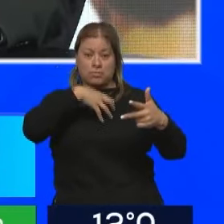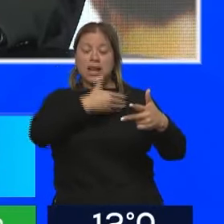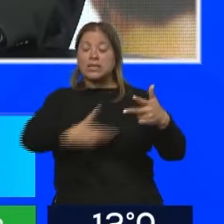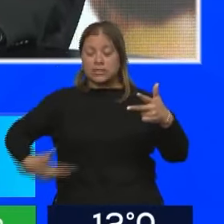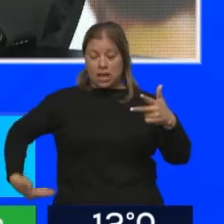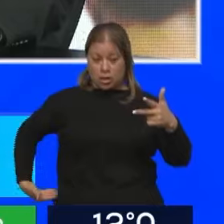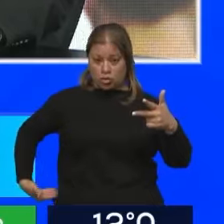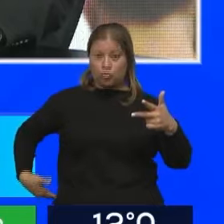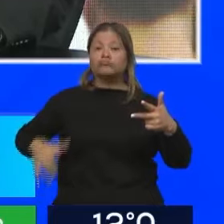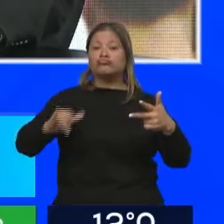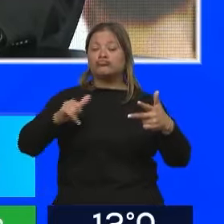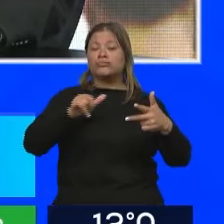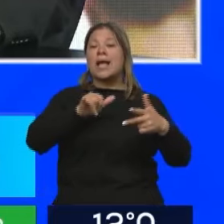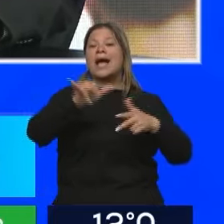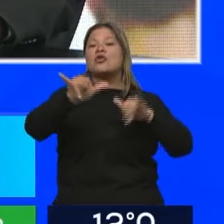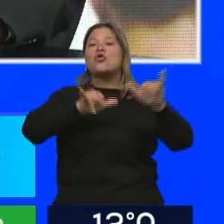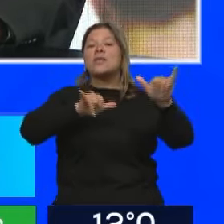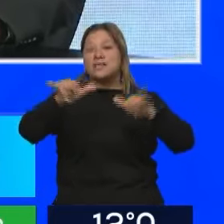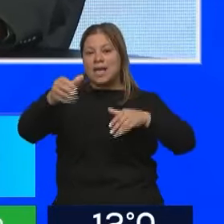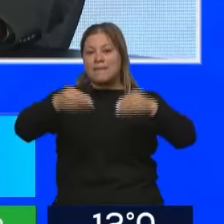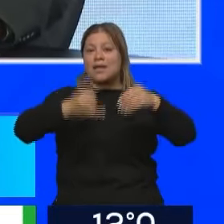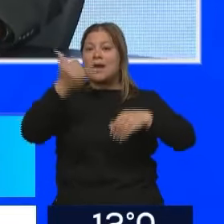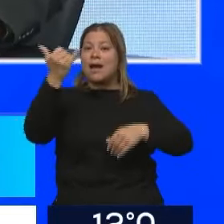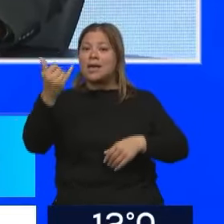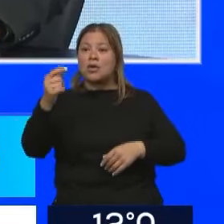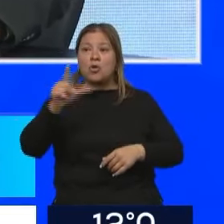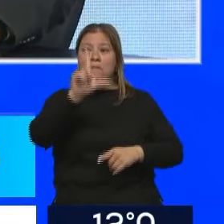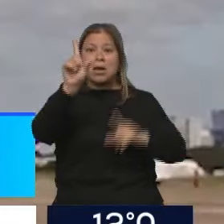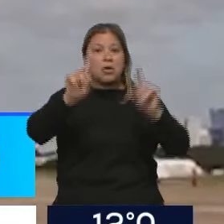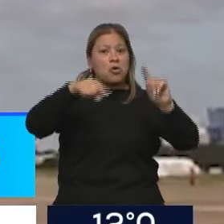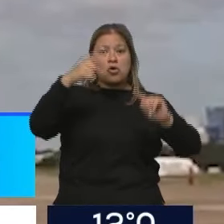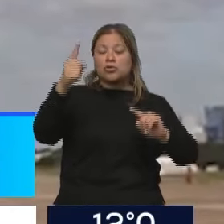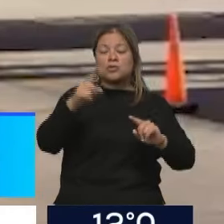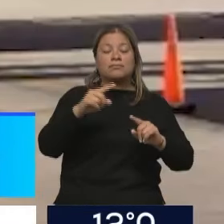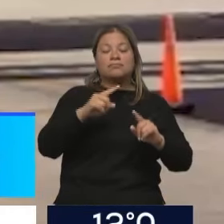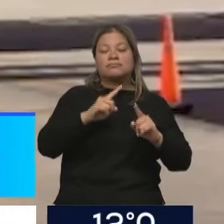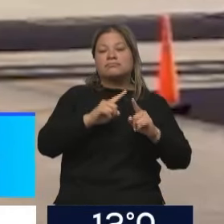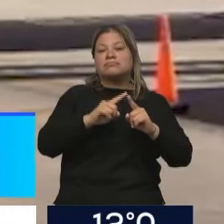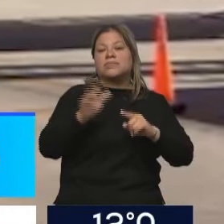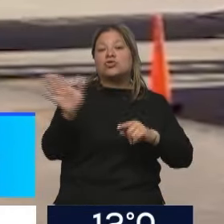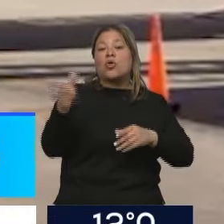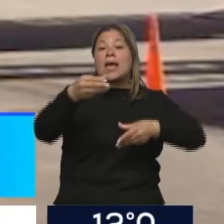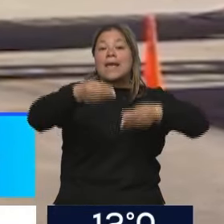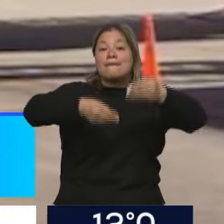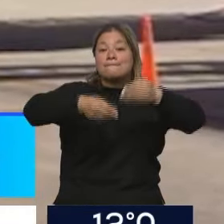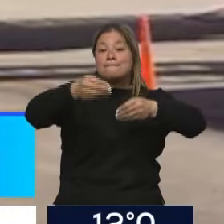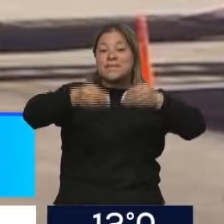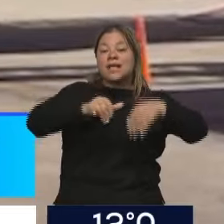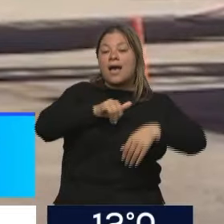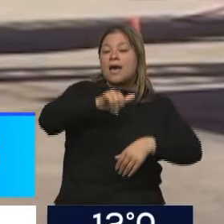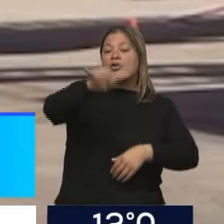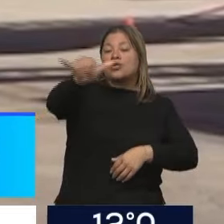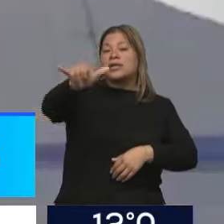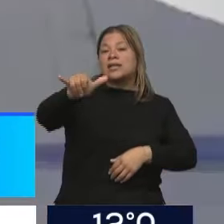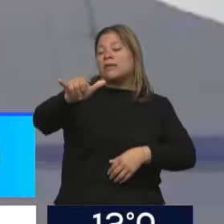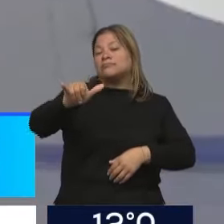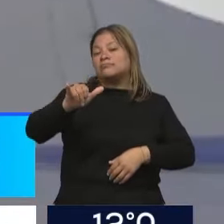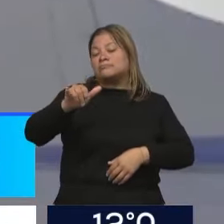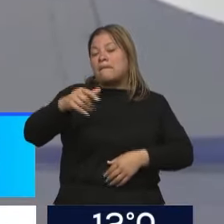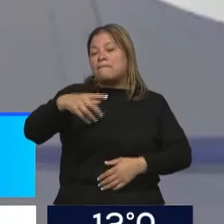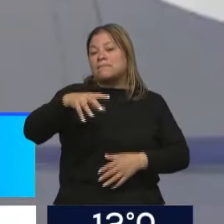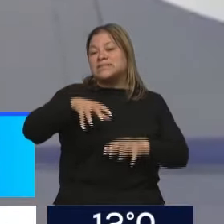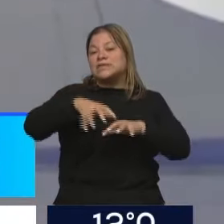básicamente casi en un 100%, están en manos de privados. Se está hablando, por supuesto, hoy se